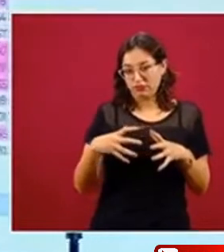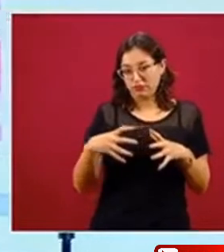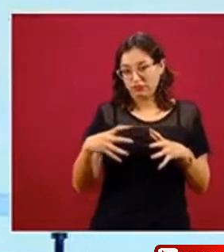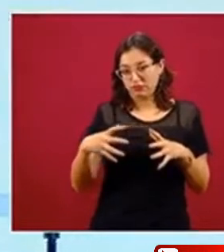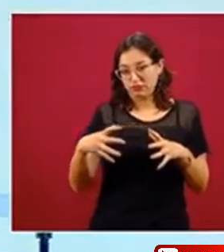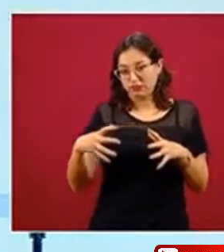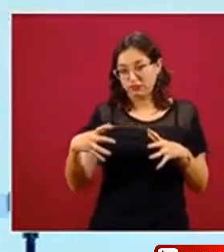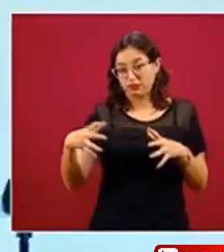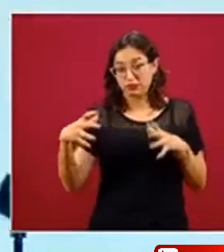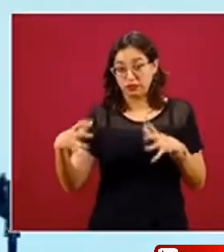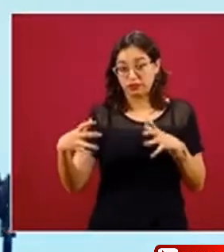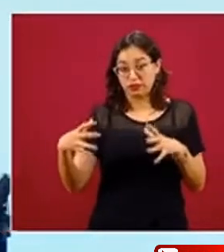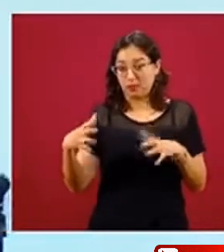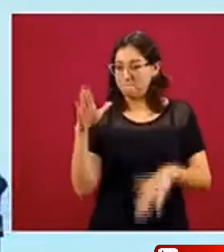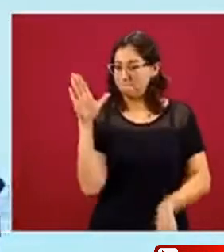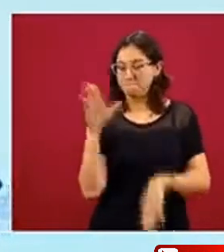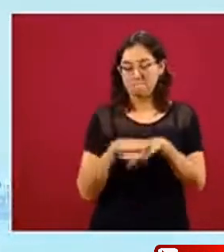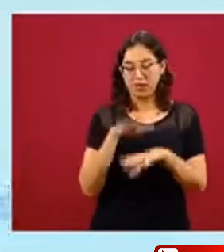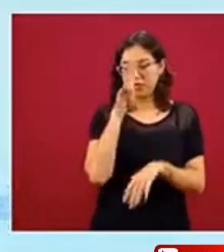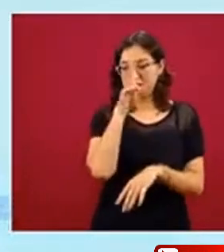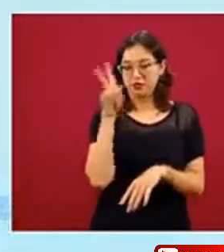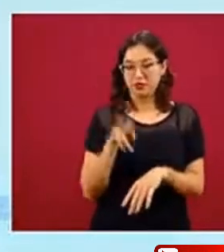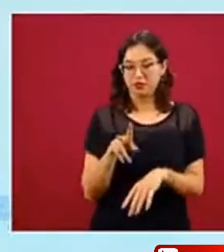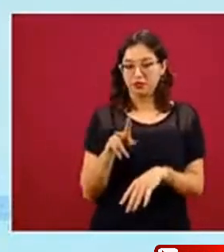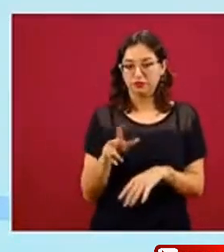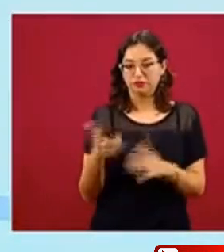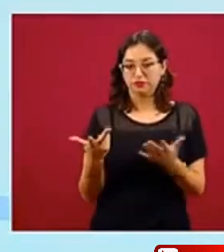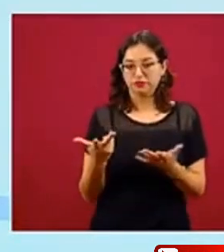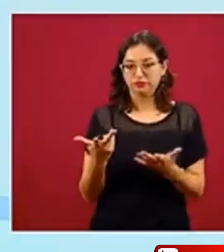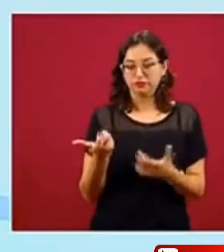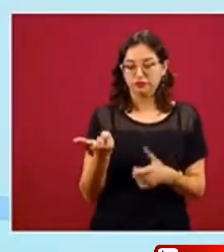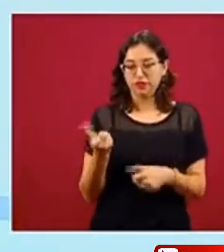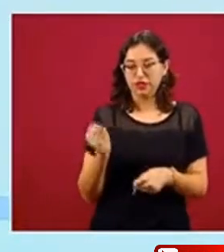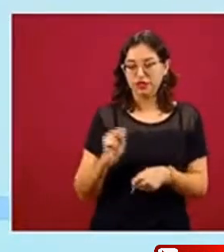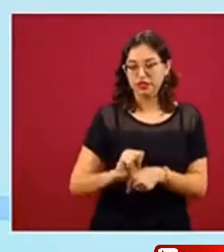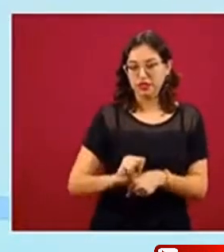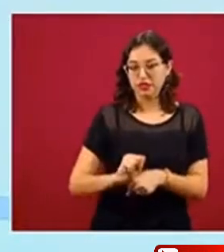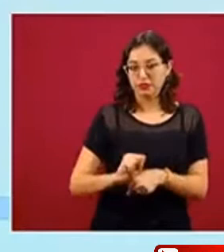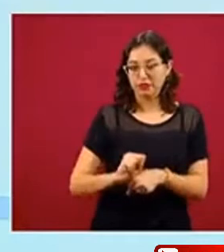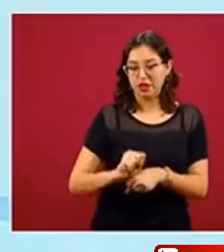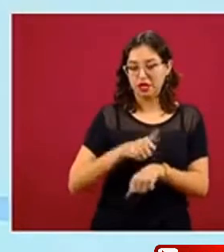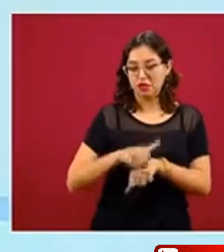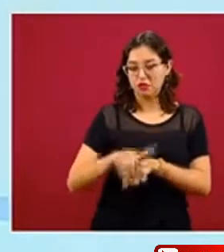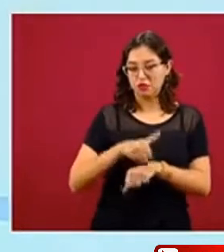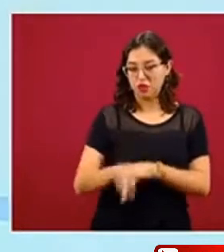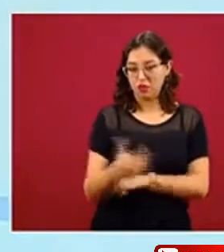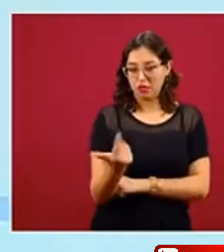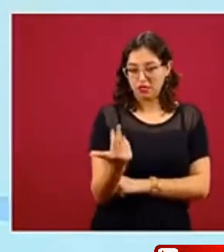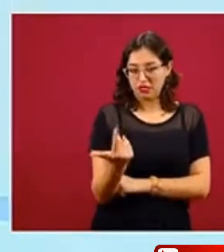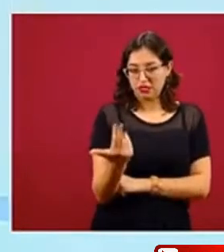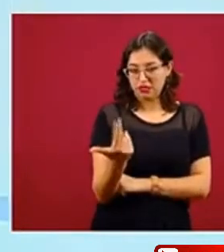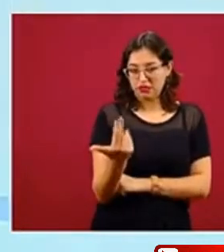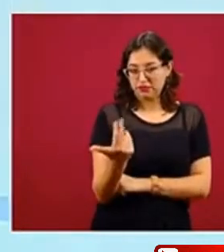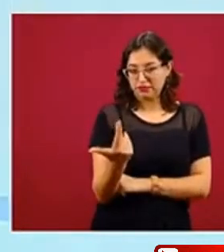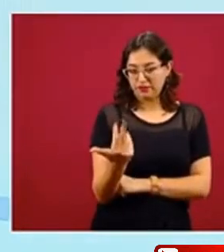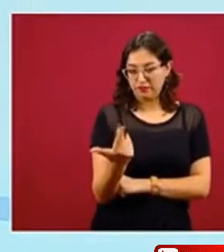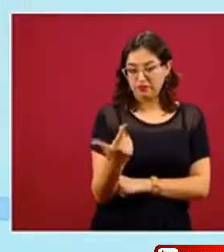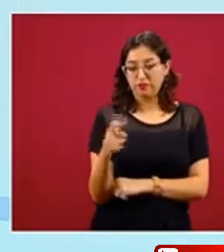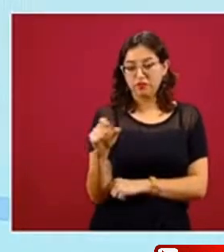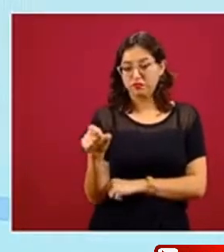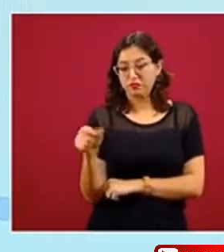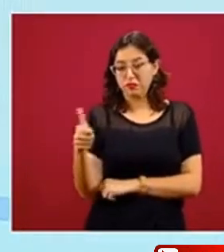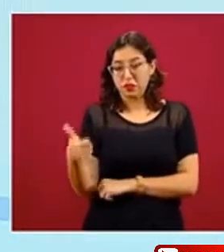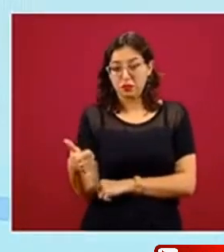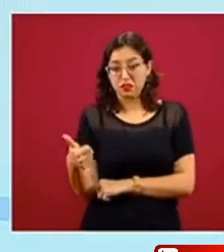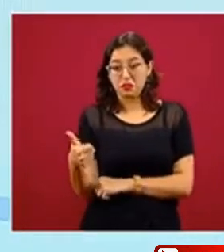aumentando, y aquí está la máxima coloración ahora, que es la semana número 25, la semana